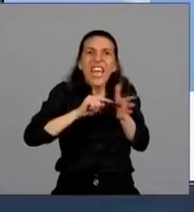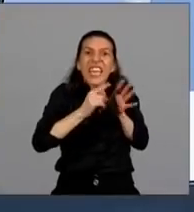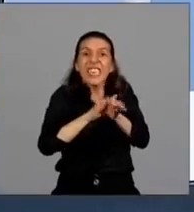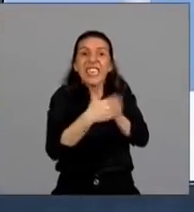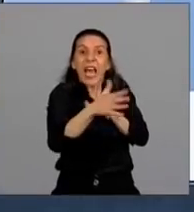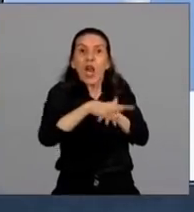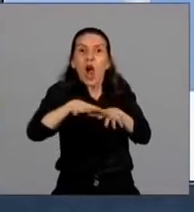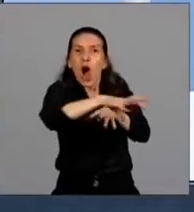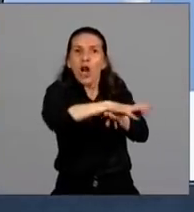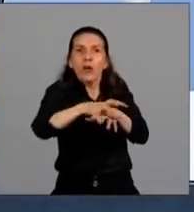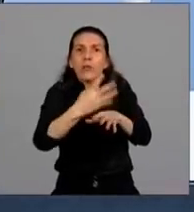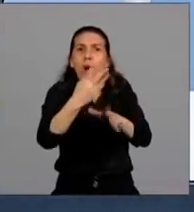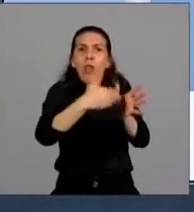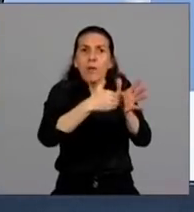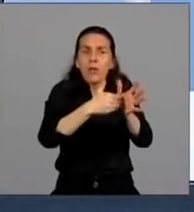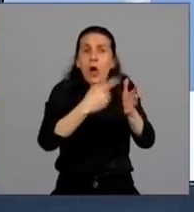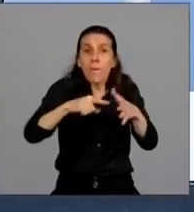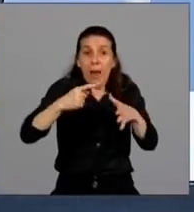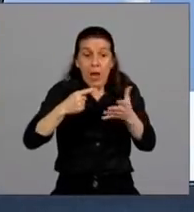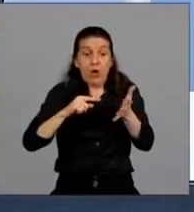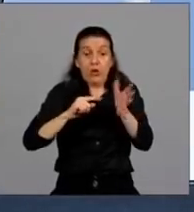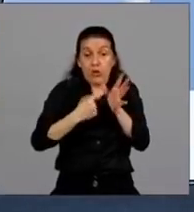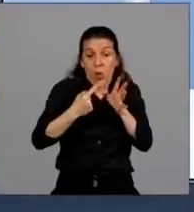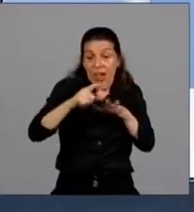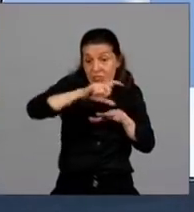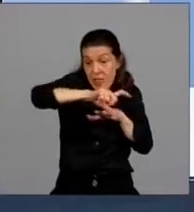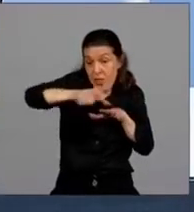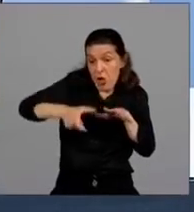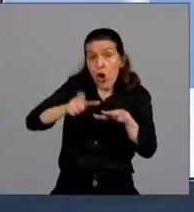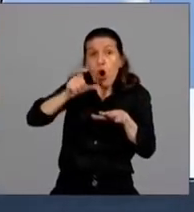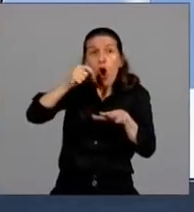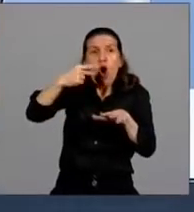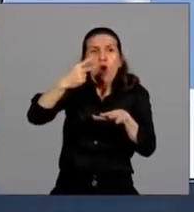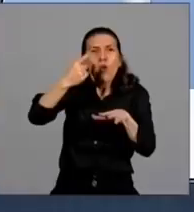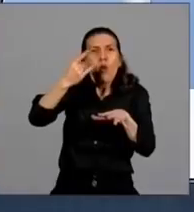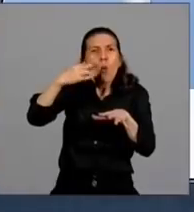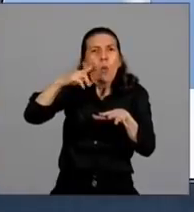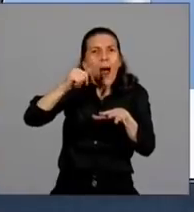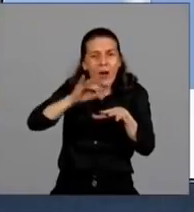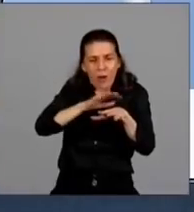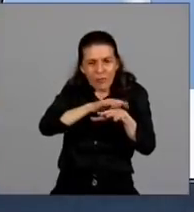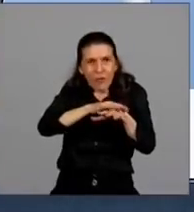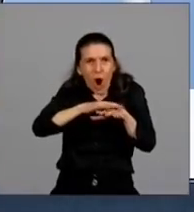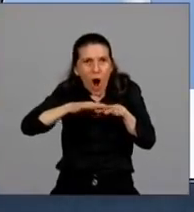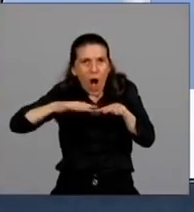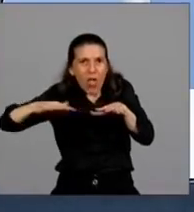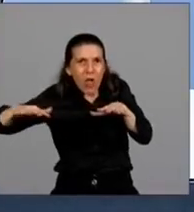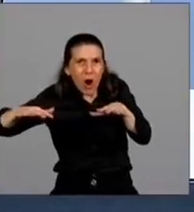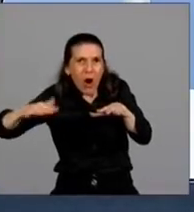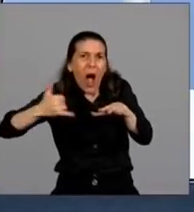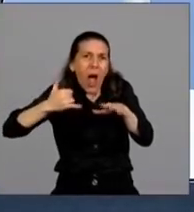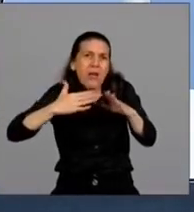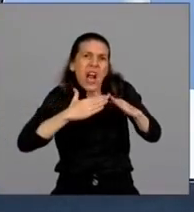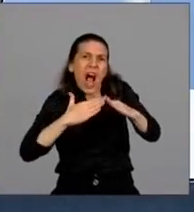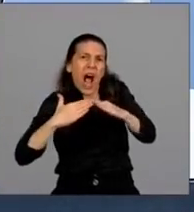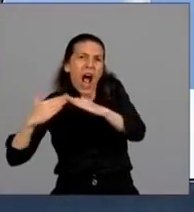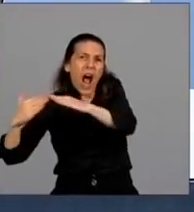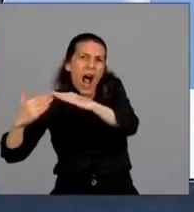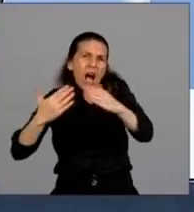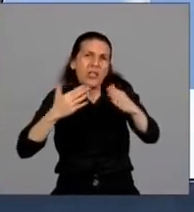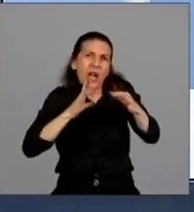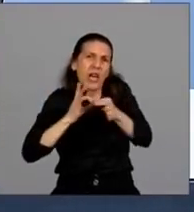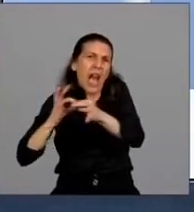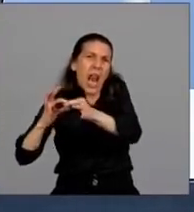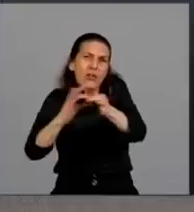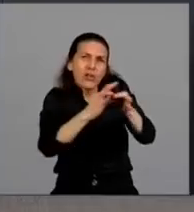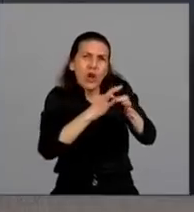Pero entre el conurbano y la ciudad de Buenos Aires hay, como dijimos, un continuo urbano, habitacional,